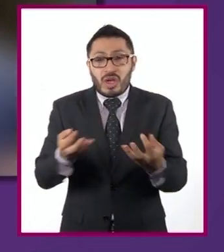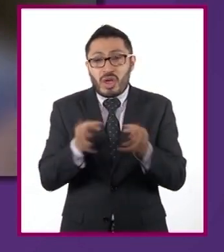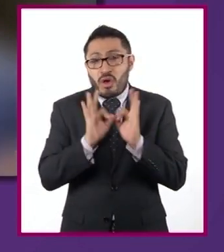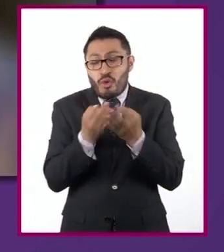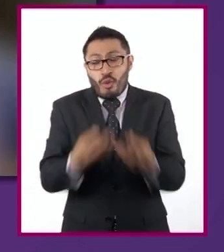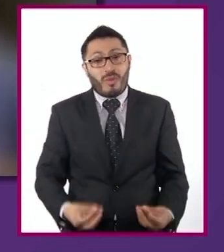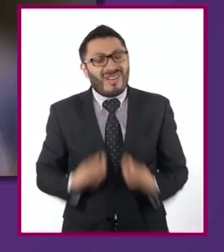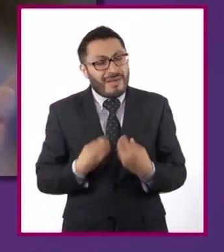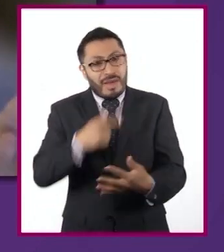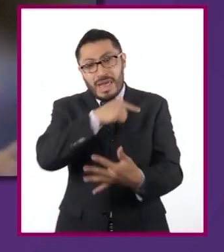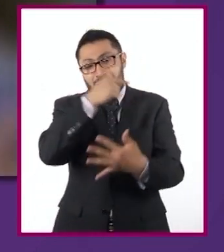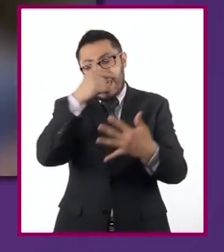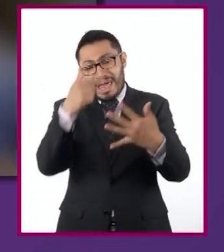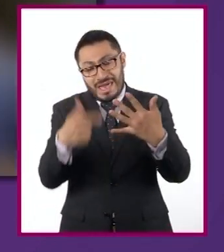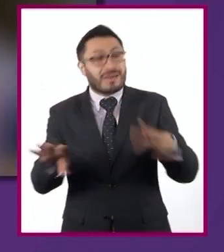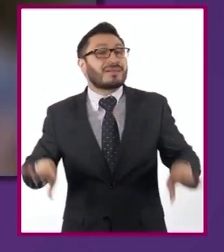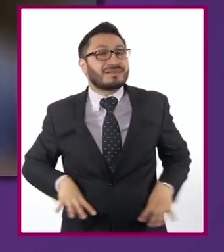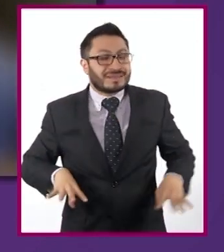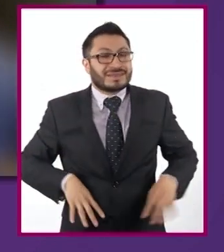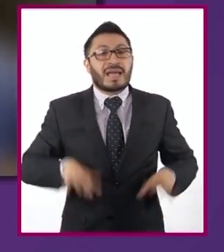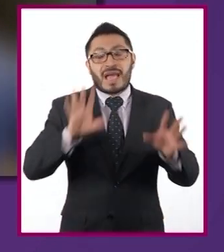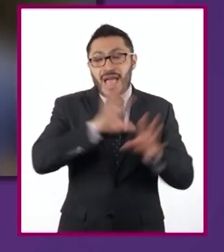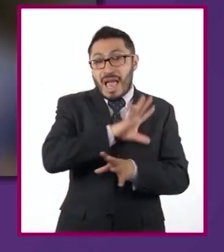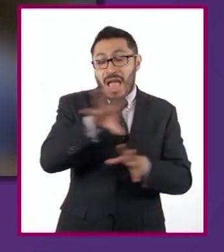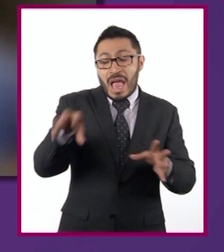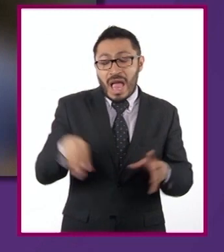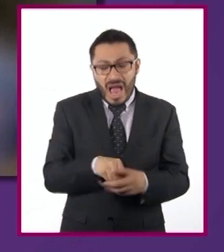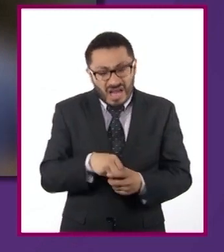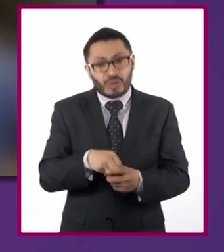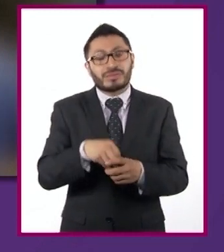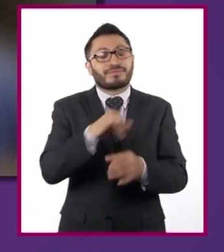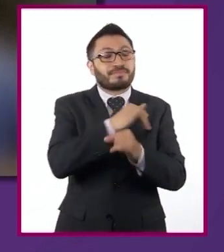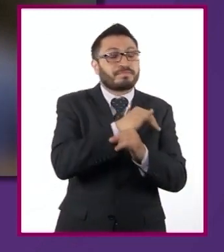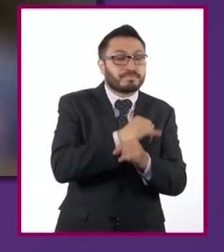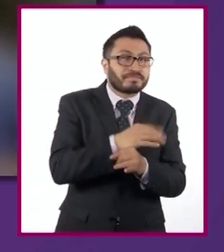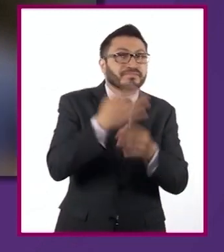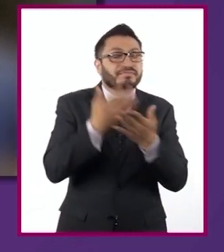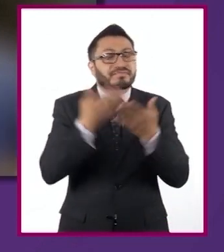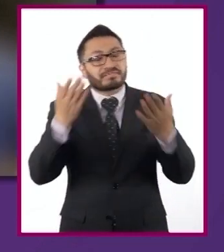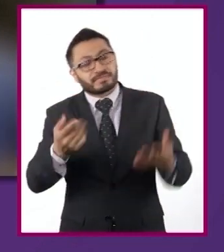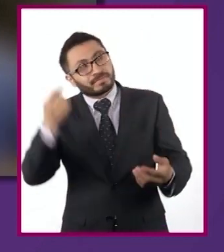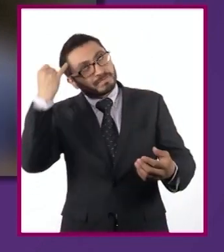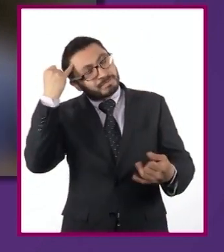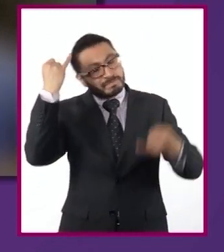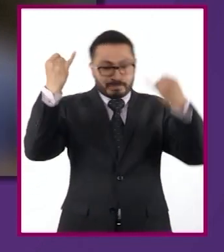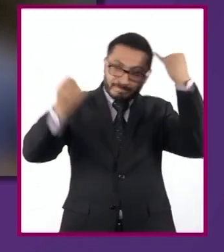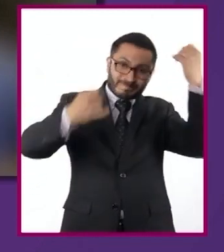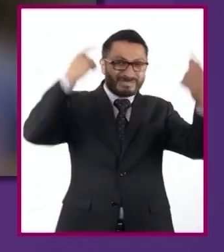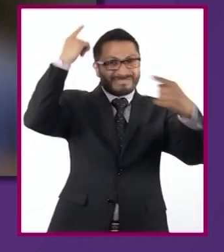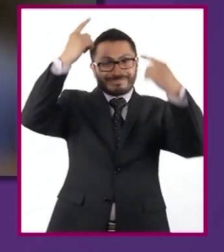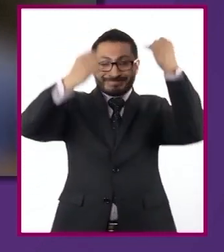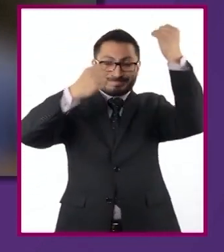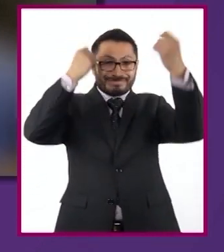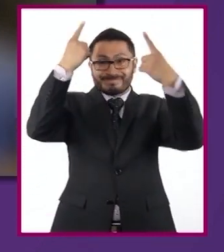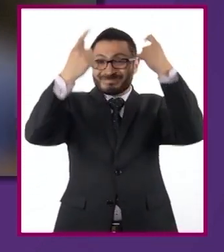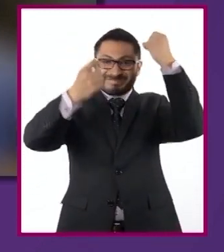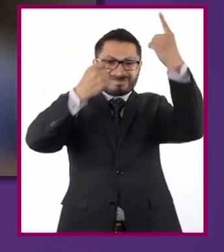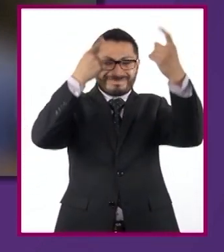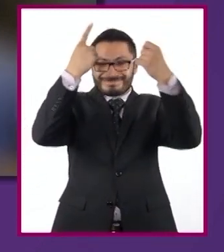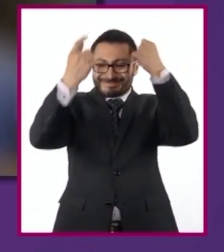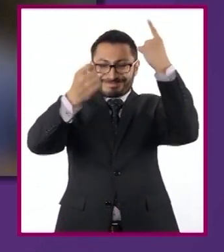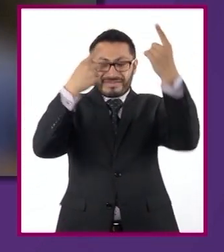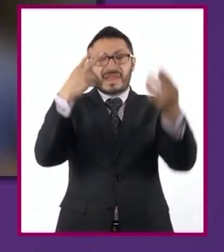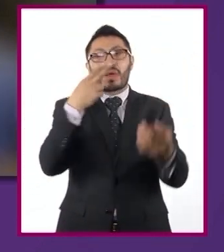vez teniendo todos estos datos, se procede al proceso creativo en el cual se comienzan a utilizar los